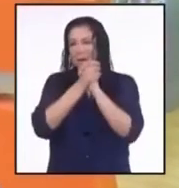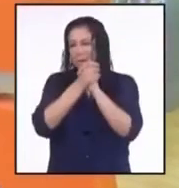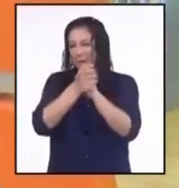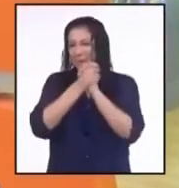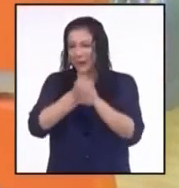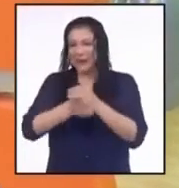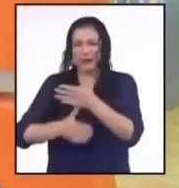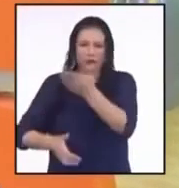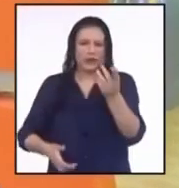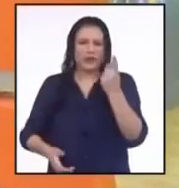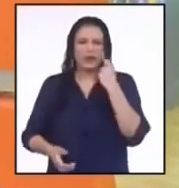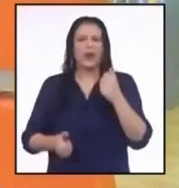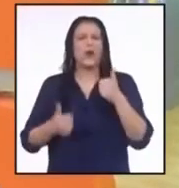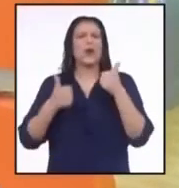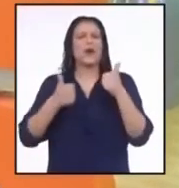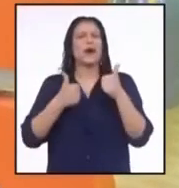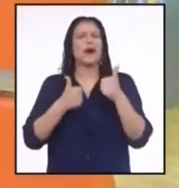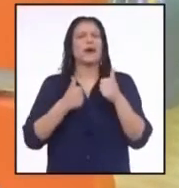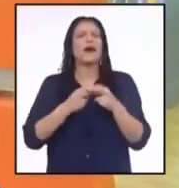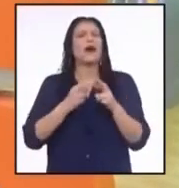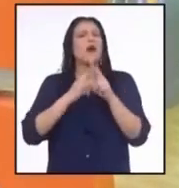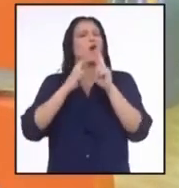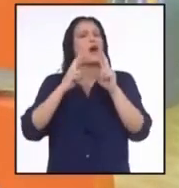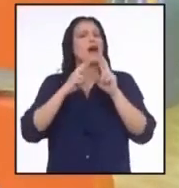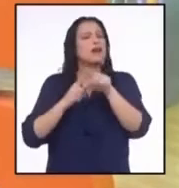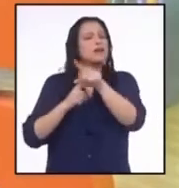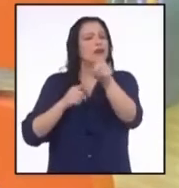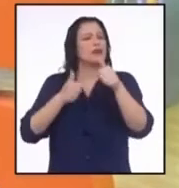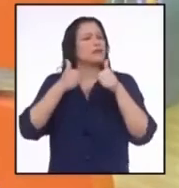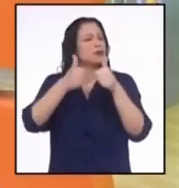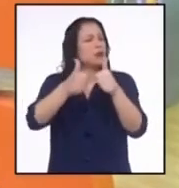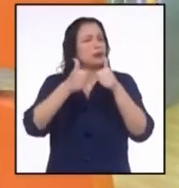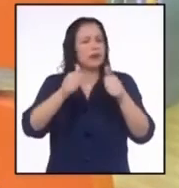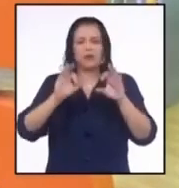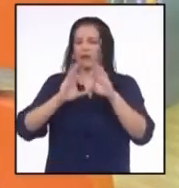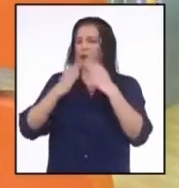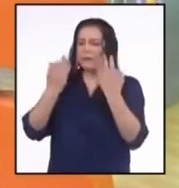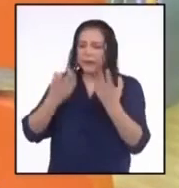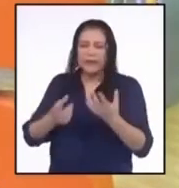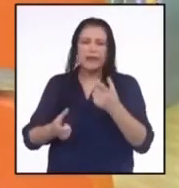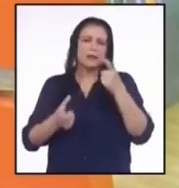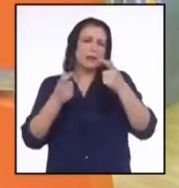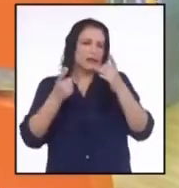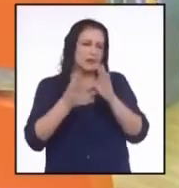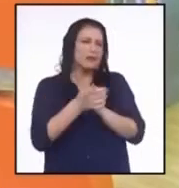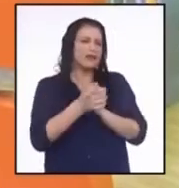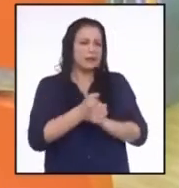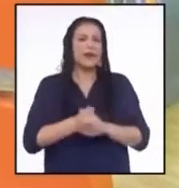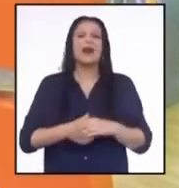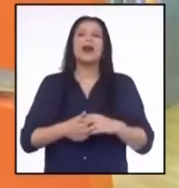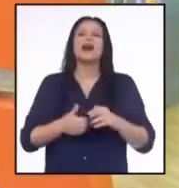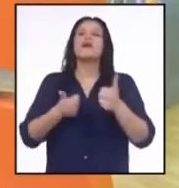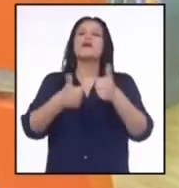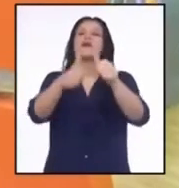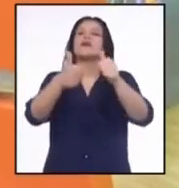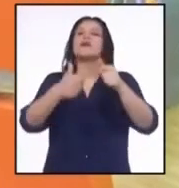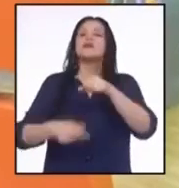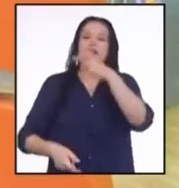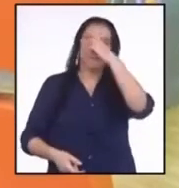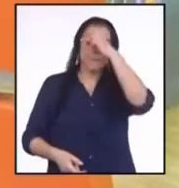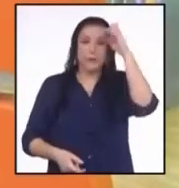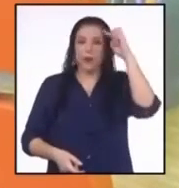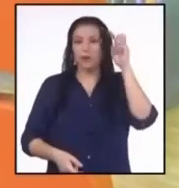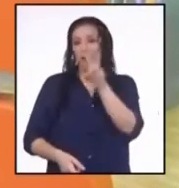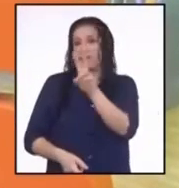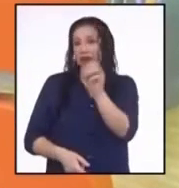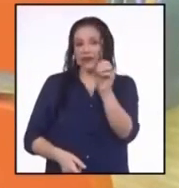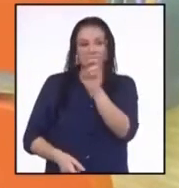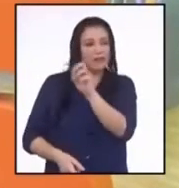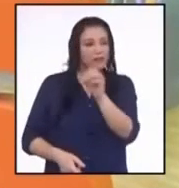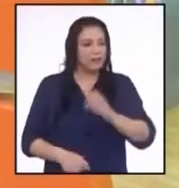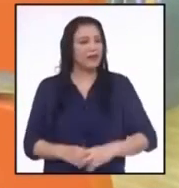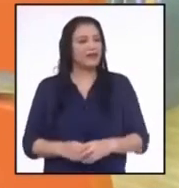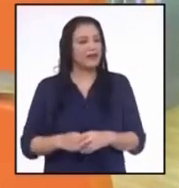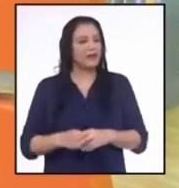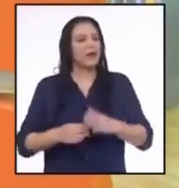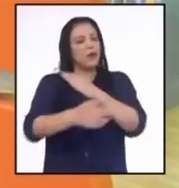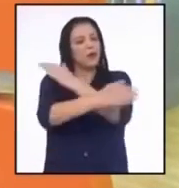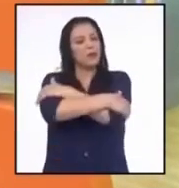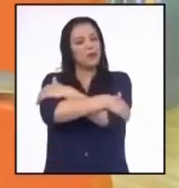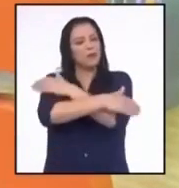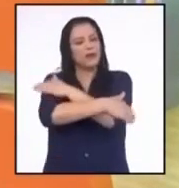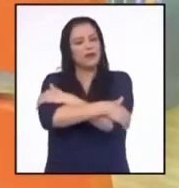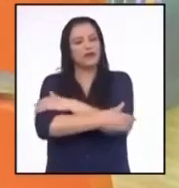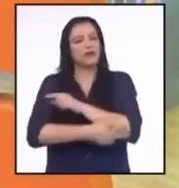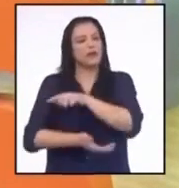amigas y amigos, espero que se encuentren bien ustedes, su familia, sus conocidos. ¿Cómo están, querida Promo 2020? Hatu Hatun Kuyakui